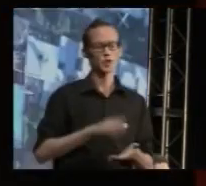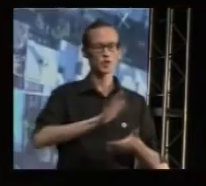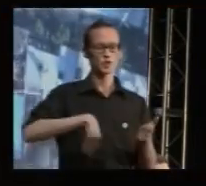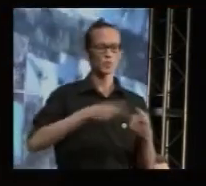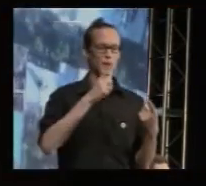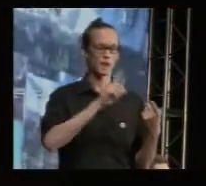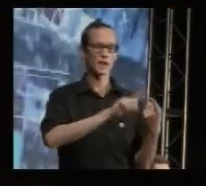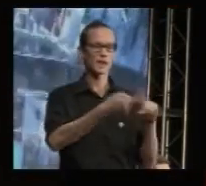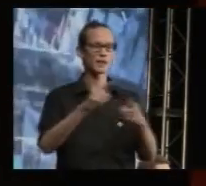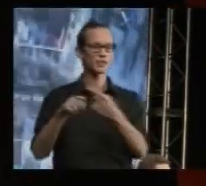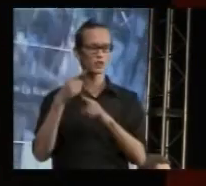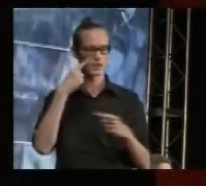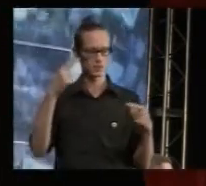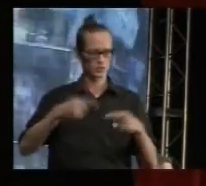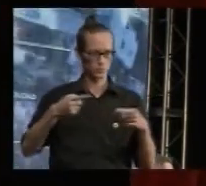institucionales,